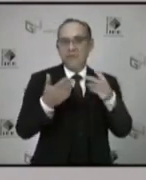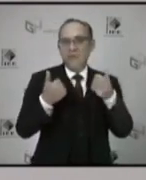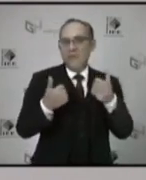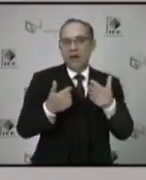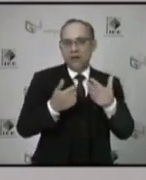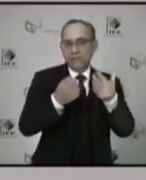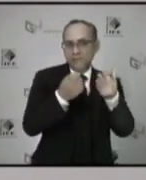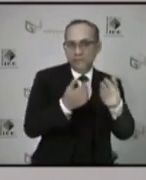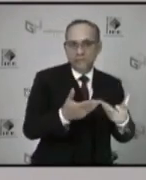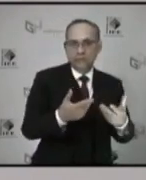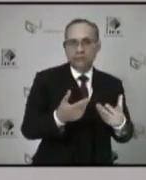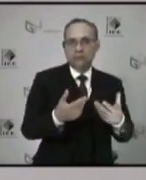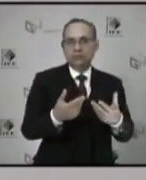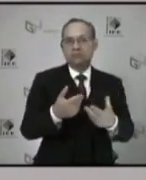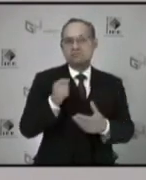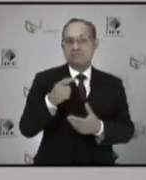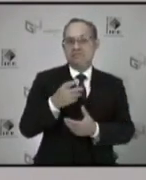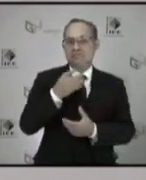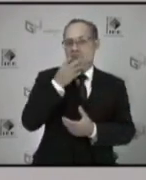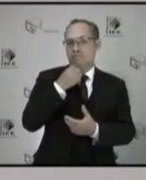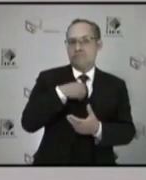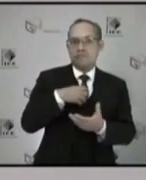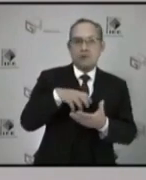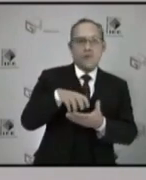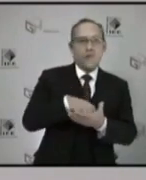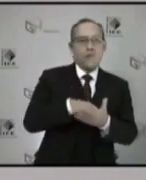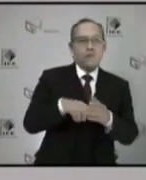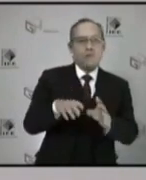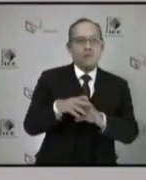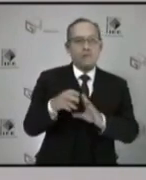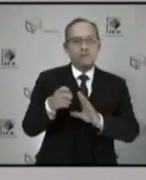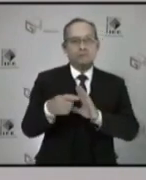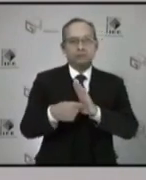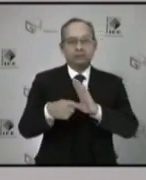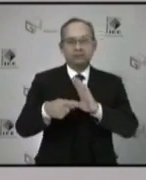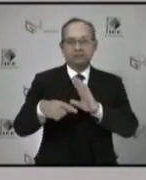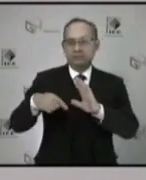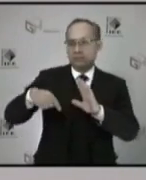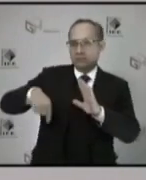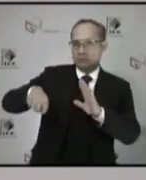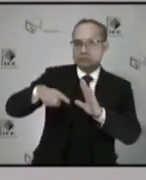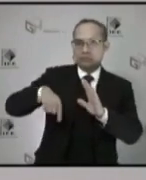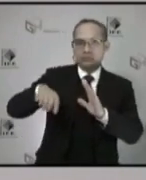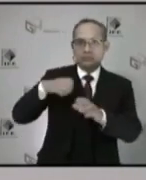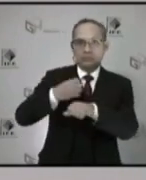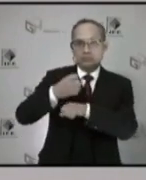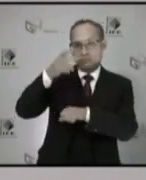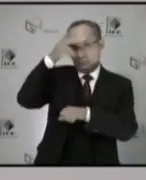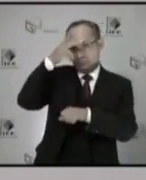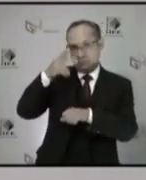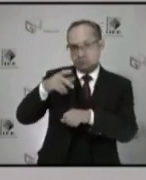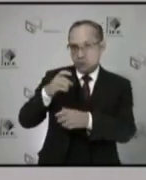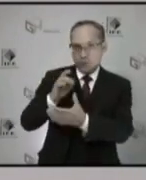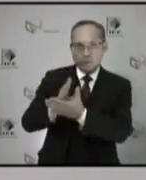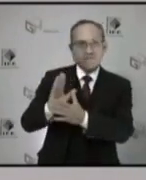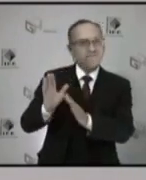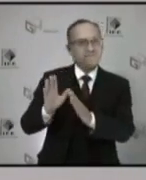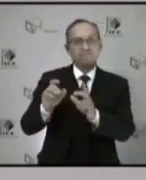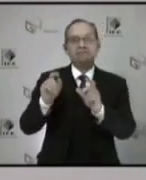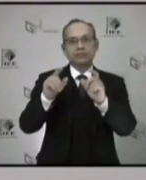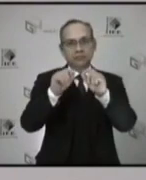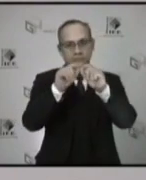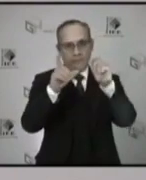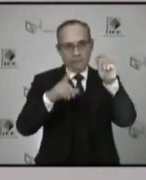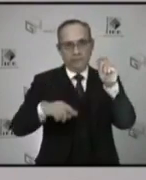mezquinos que han afectado el transcurso del tiempo, no solamente al Estado, desafortunadamente al país. Y vemos los ejemplos